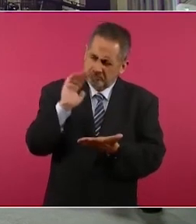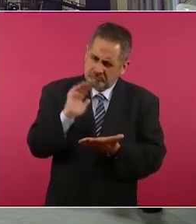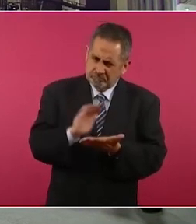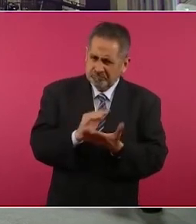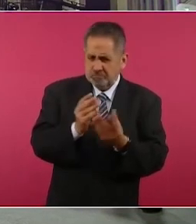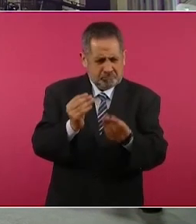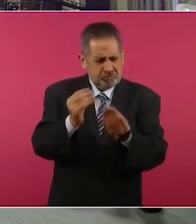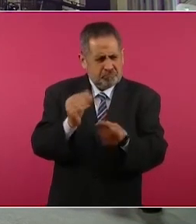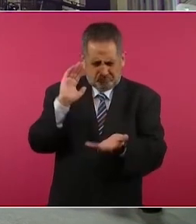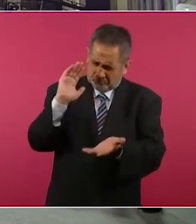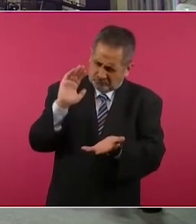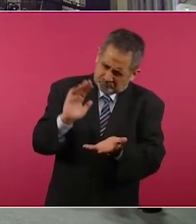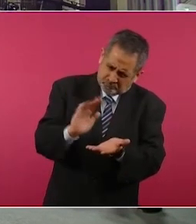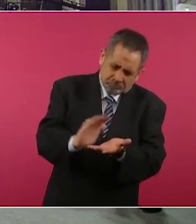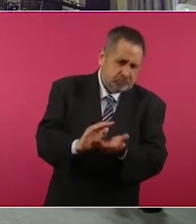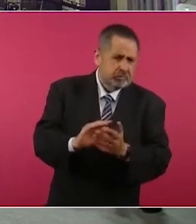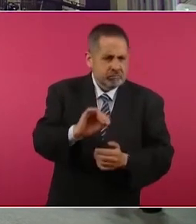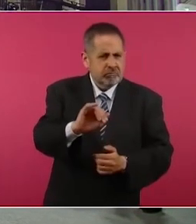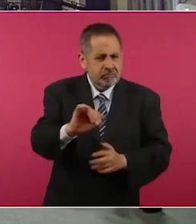mucho.